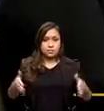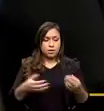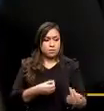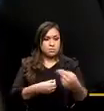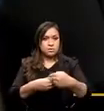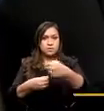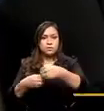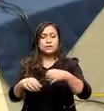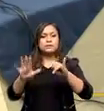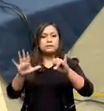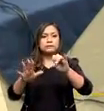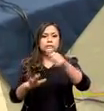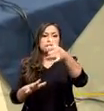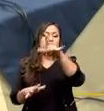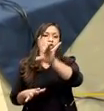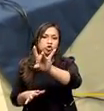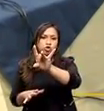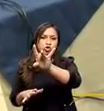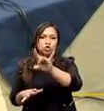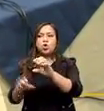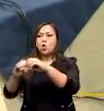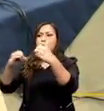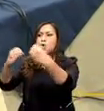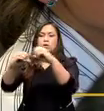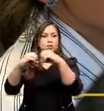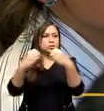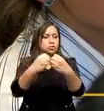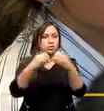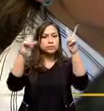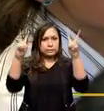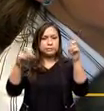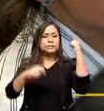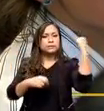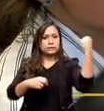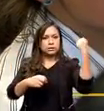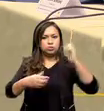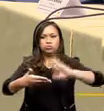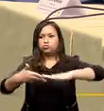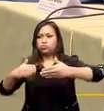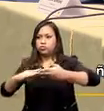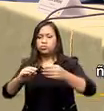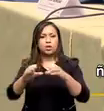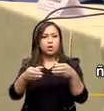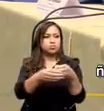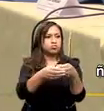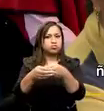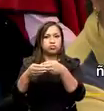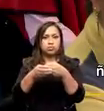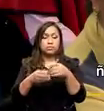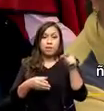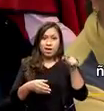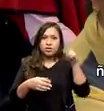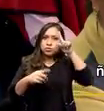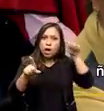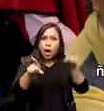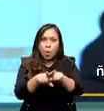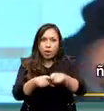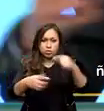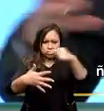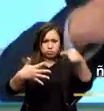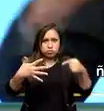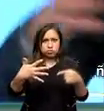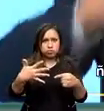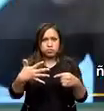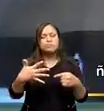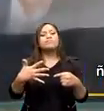mesa participaron 618 organizaciones titulares de derechos colectivos, cuyos acuerdos tratan sobre la importancia